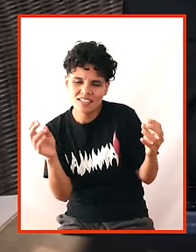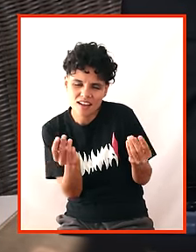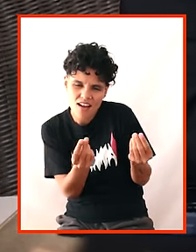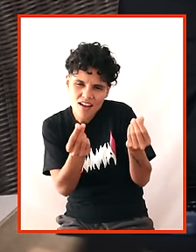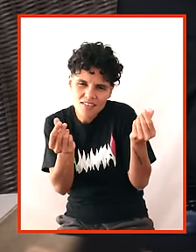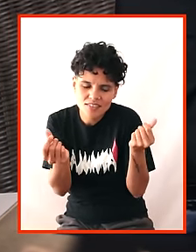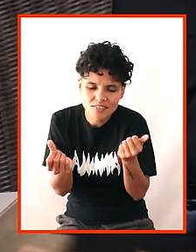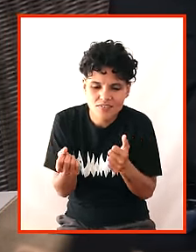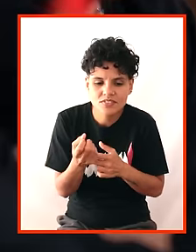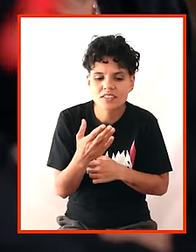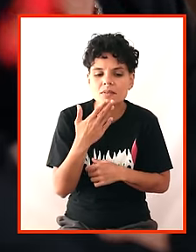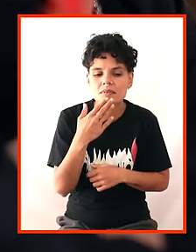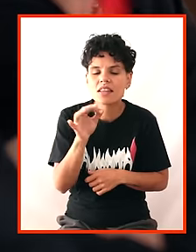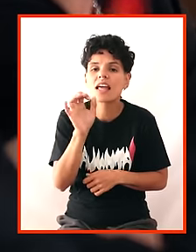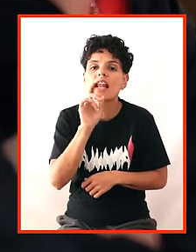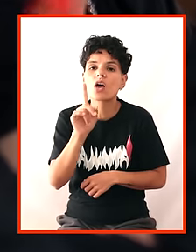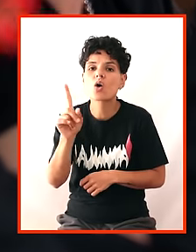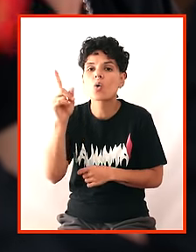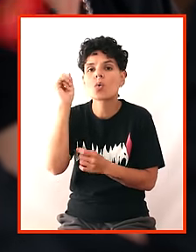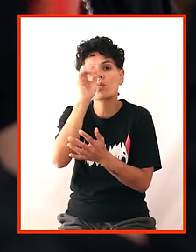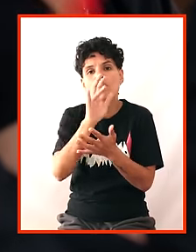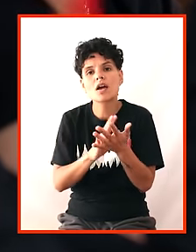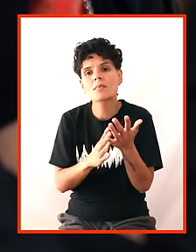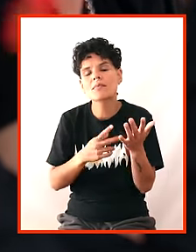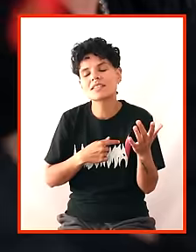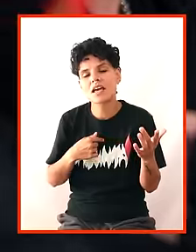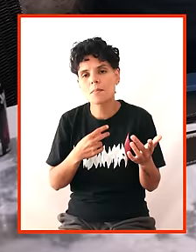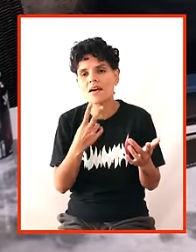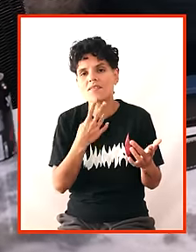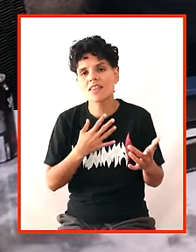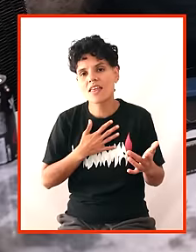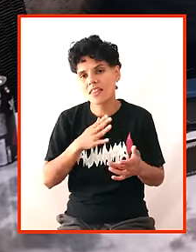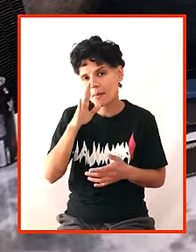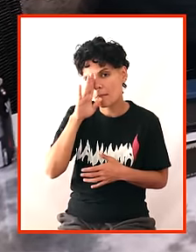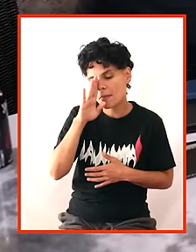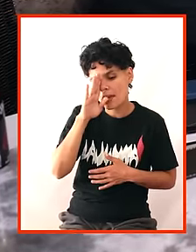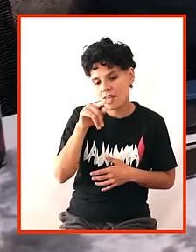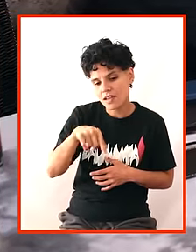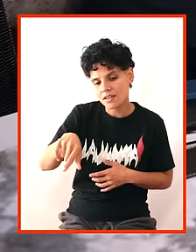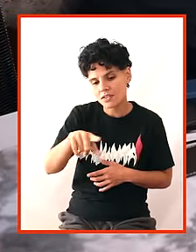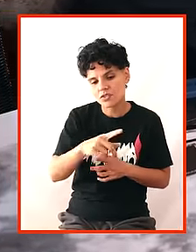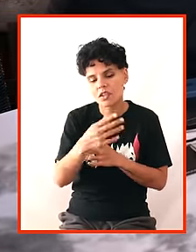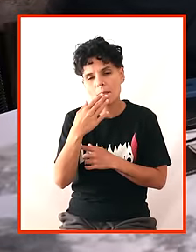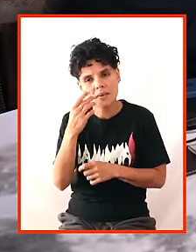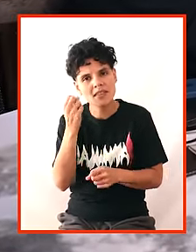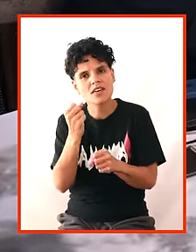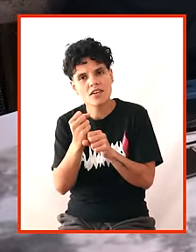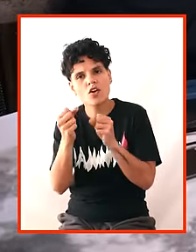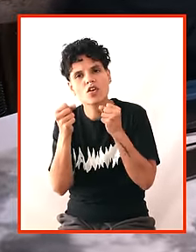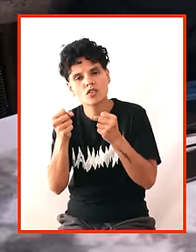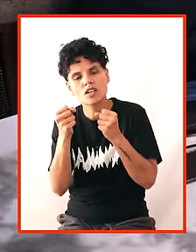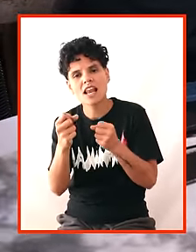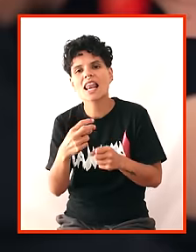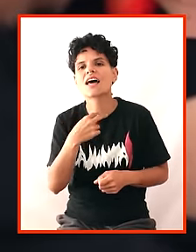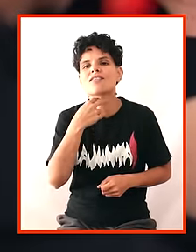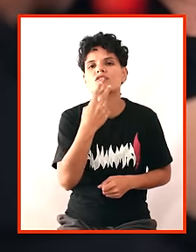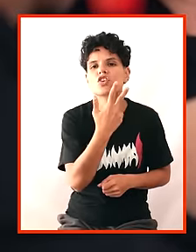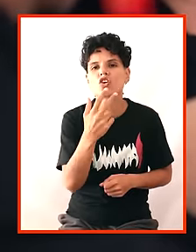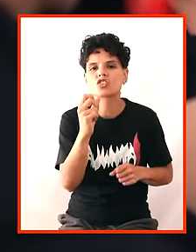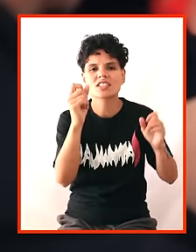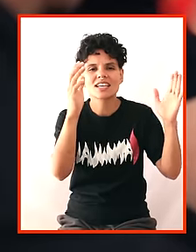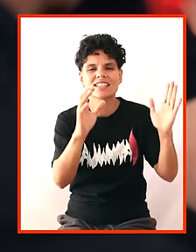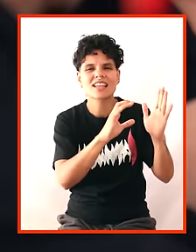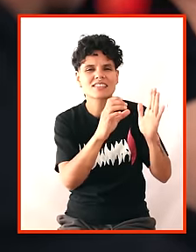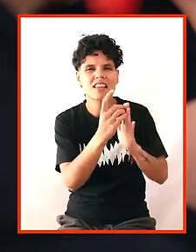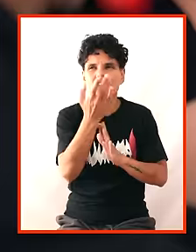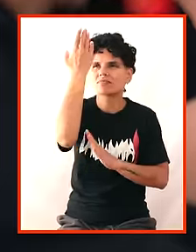curiosamente tiene un poema que se llama Vida de Perro. Y con Pancho Strauss que... Que trabajó con los prisioneros, la voz de los 80 y todo, entonces también era como, no sé,